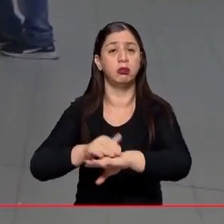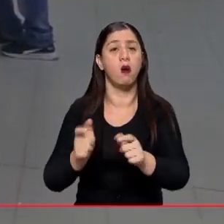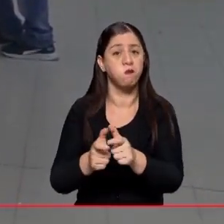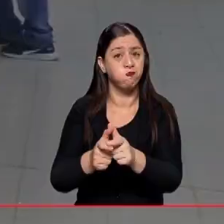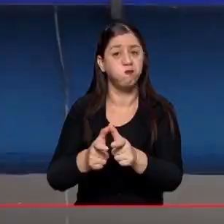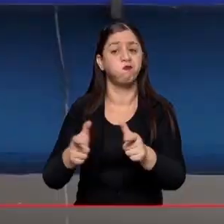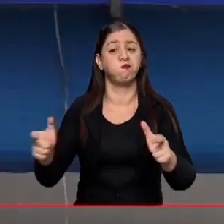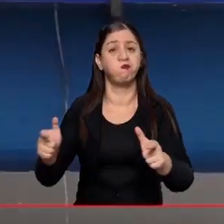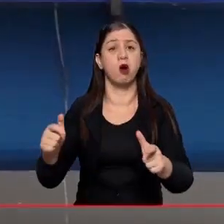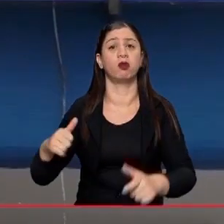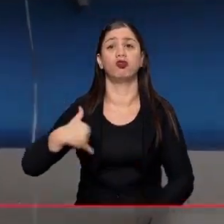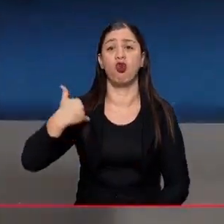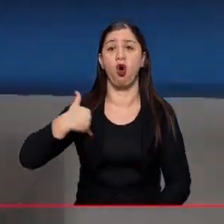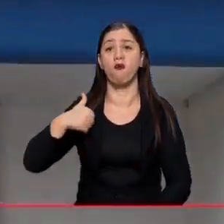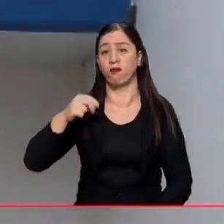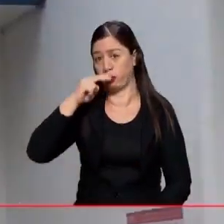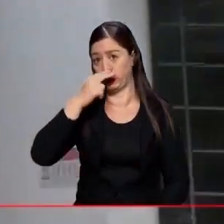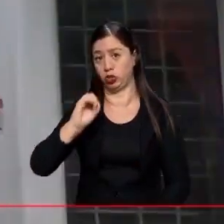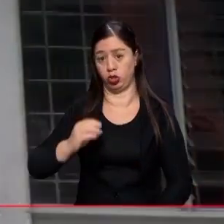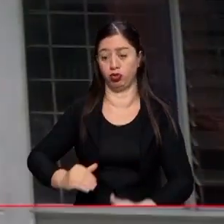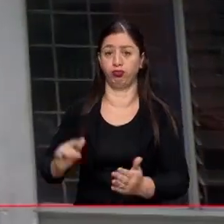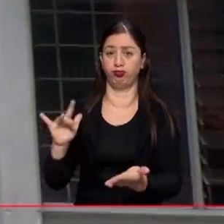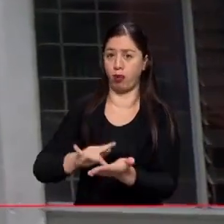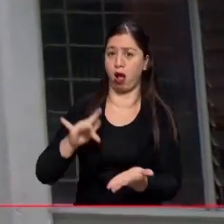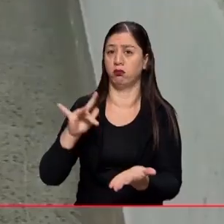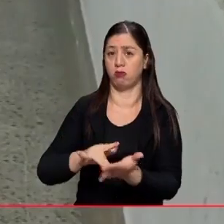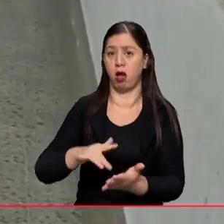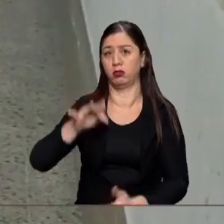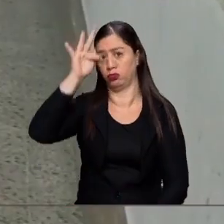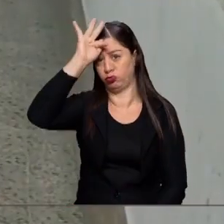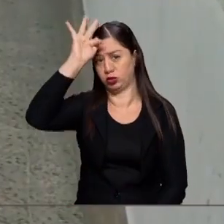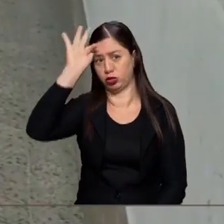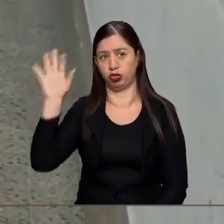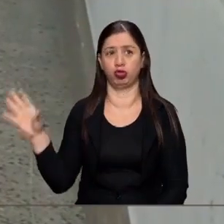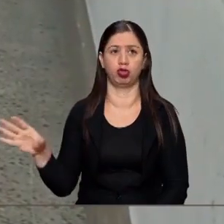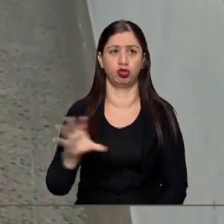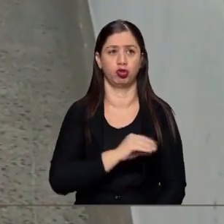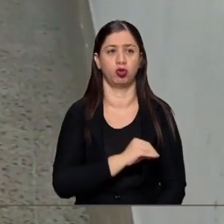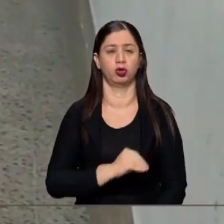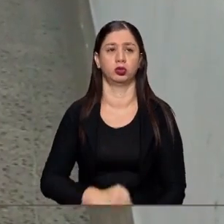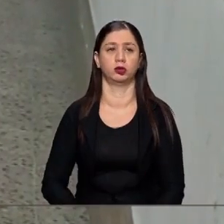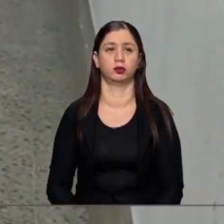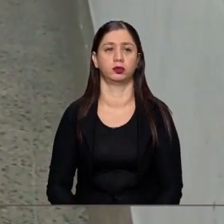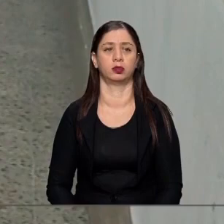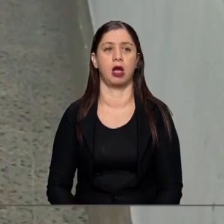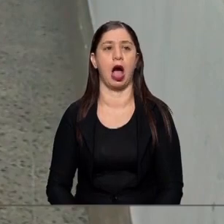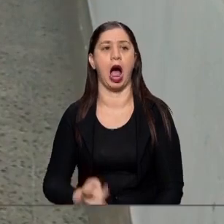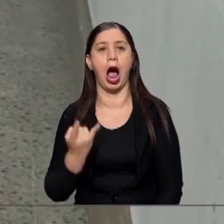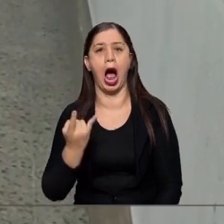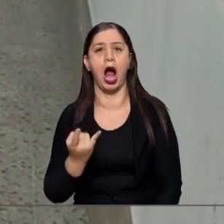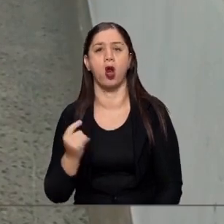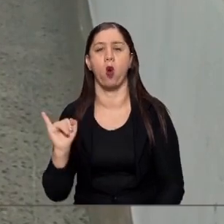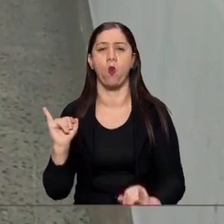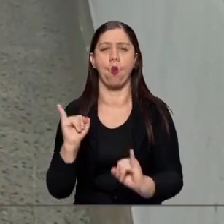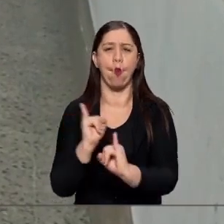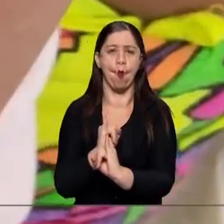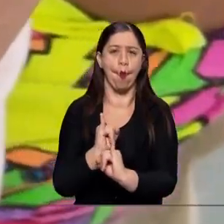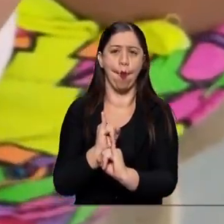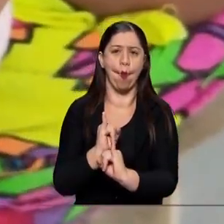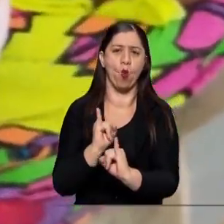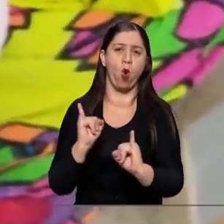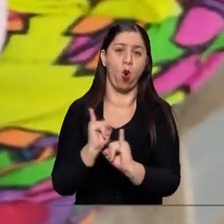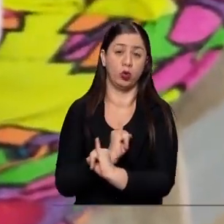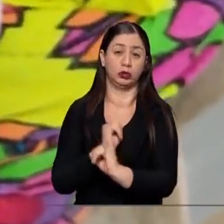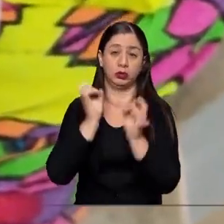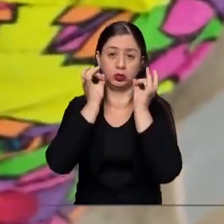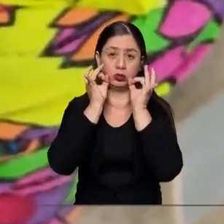de pacientes menores de edad que están llegando al hospital. Y casi todos tienen algún grado de desnutrición, de moderada a